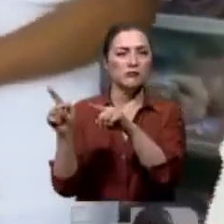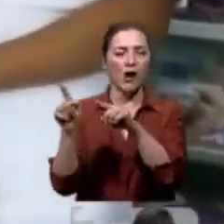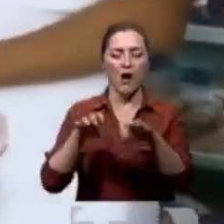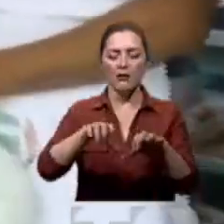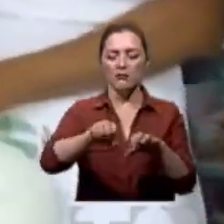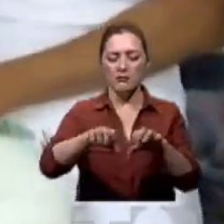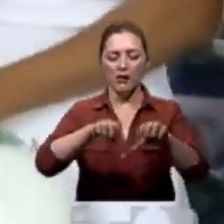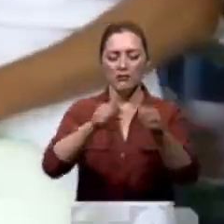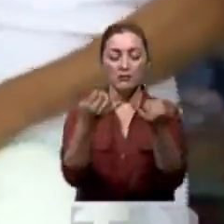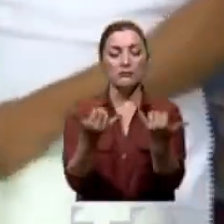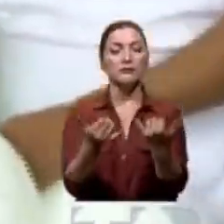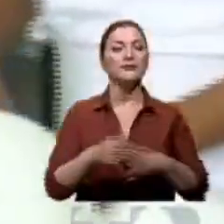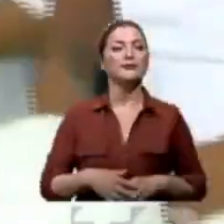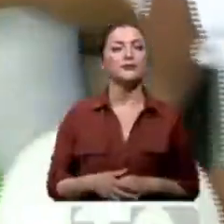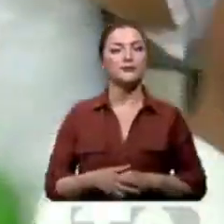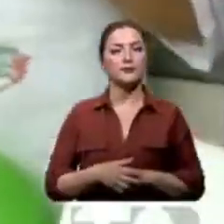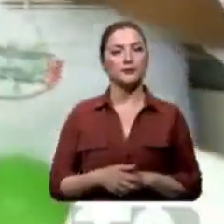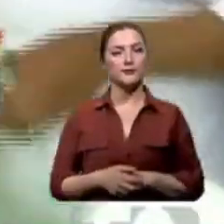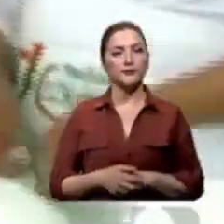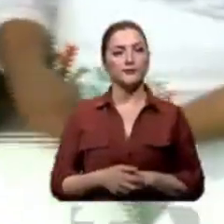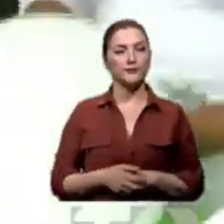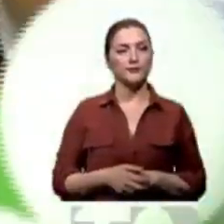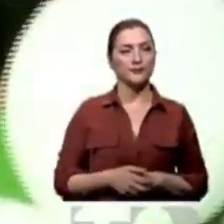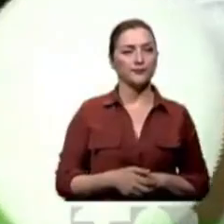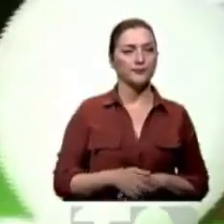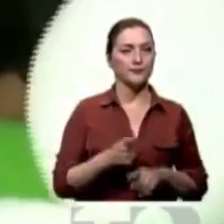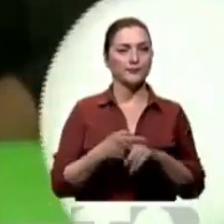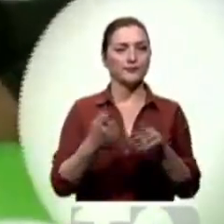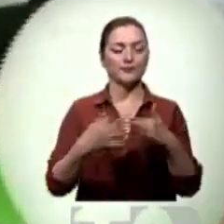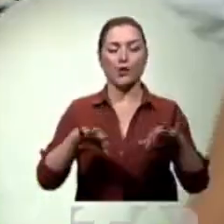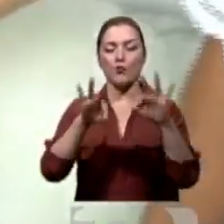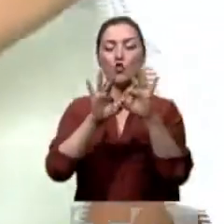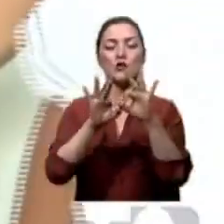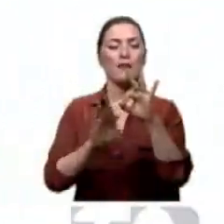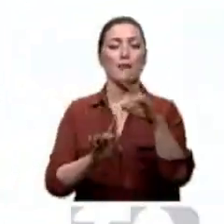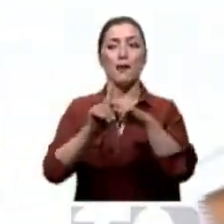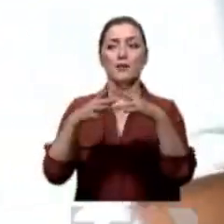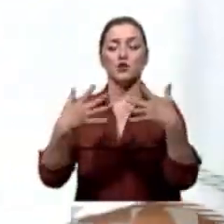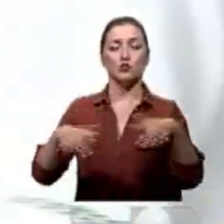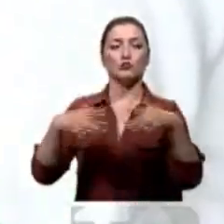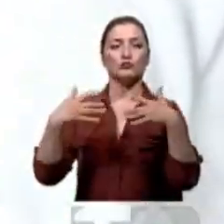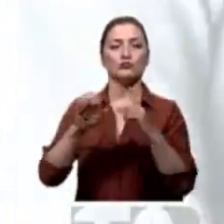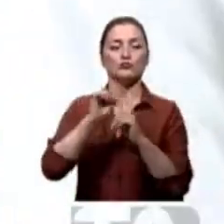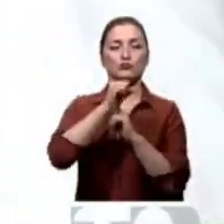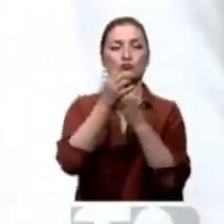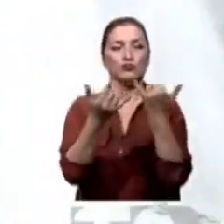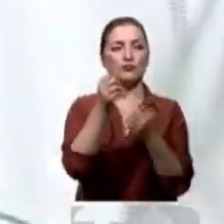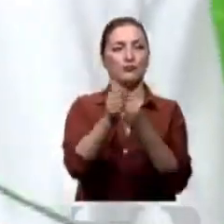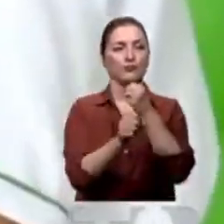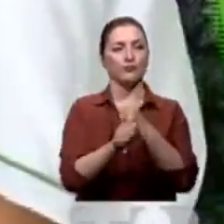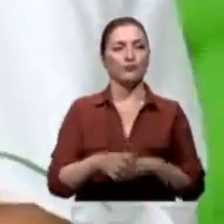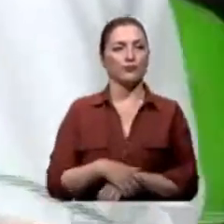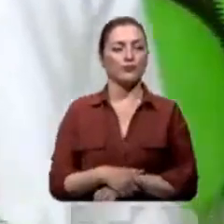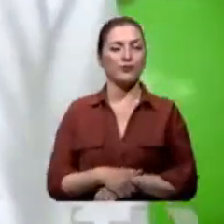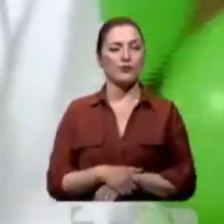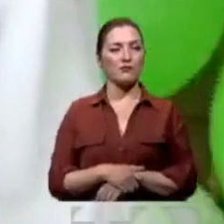han preparado el día de hoy. Y como les comentaba, son varios sucesos importantes que han ocurrido también a lo largo del año. A mi